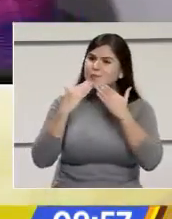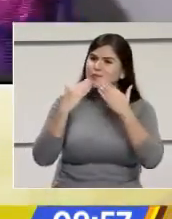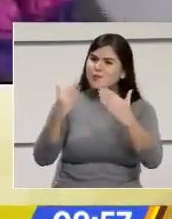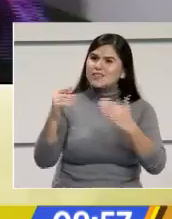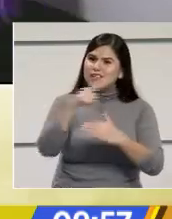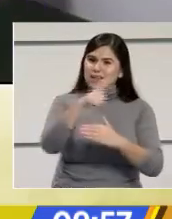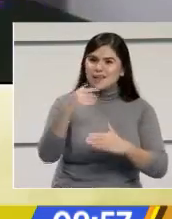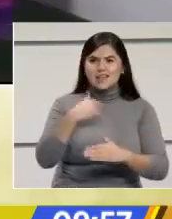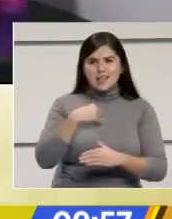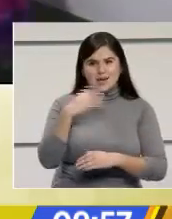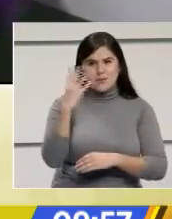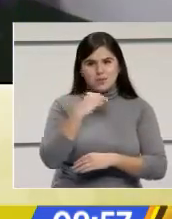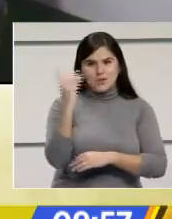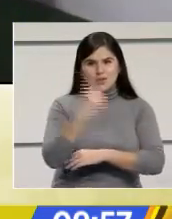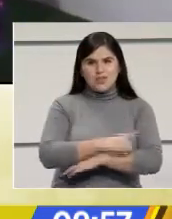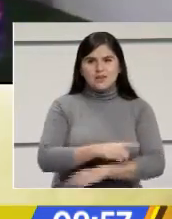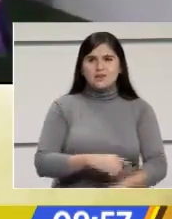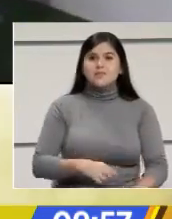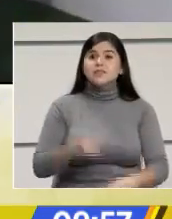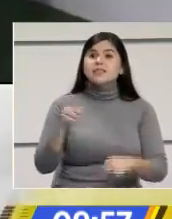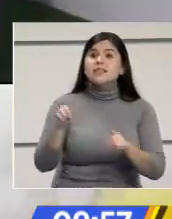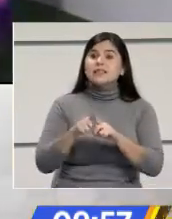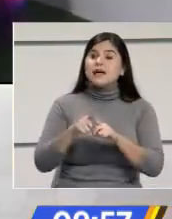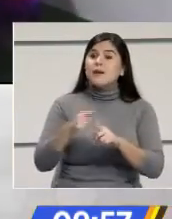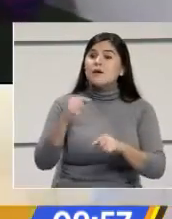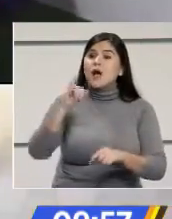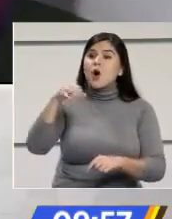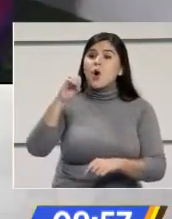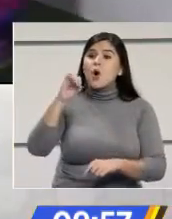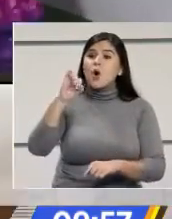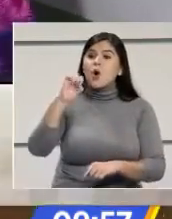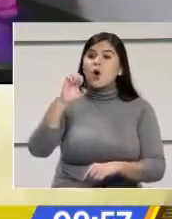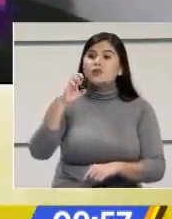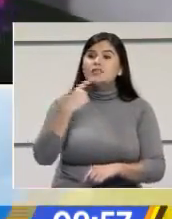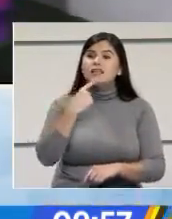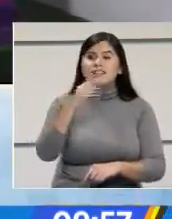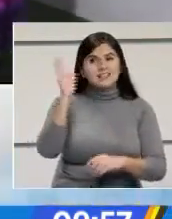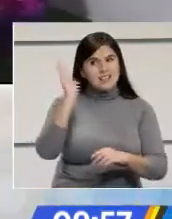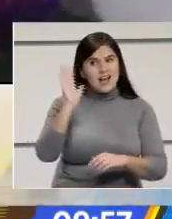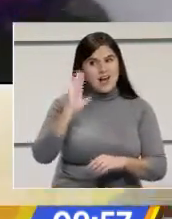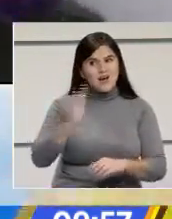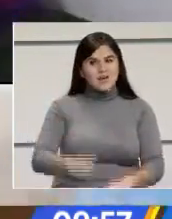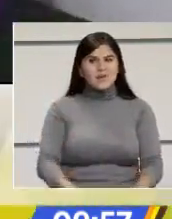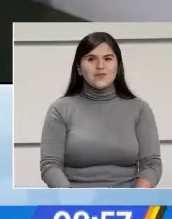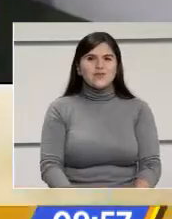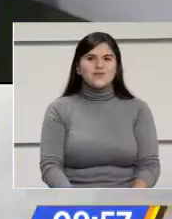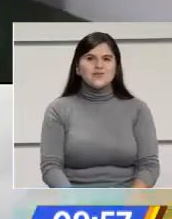vaya súper bien. A nombre de mi compañero José también, nos vamos. Nos vamos.